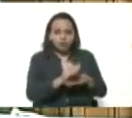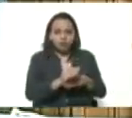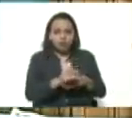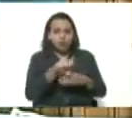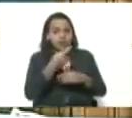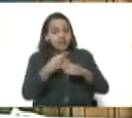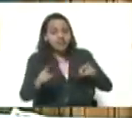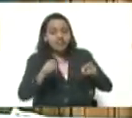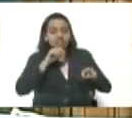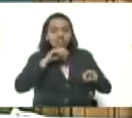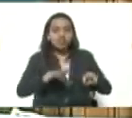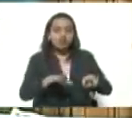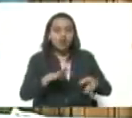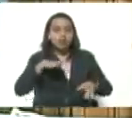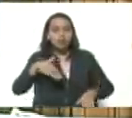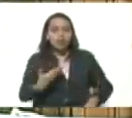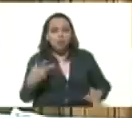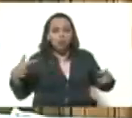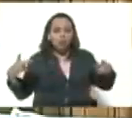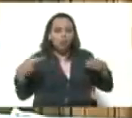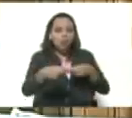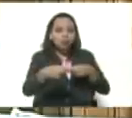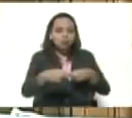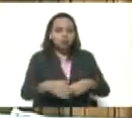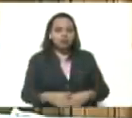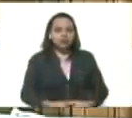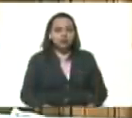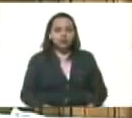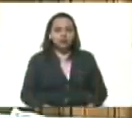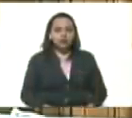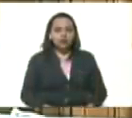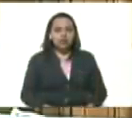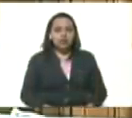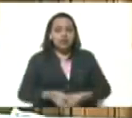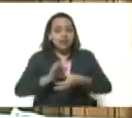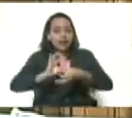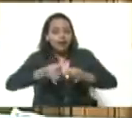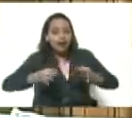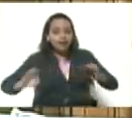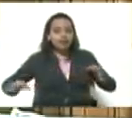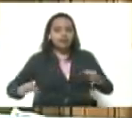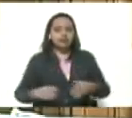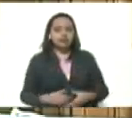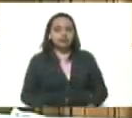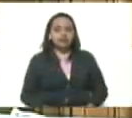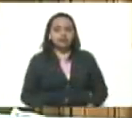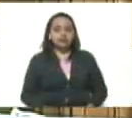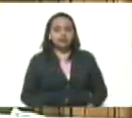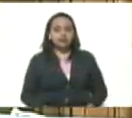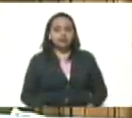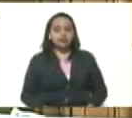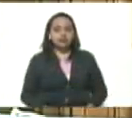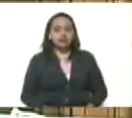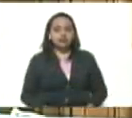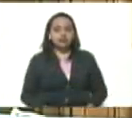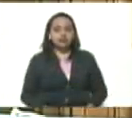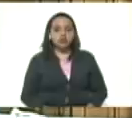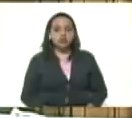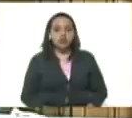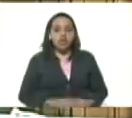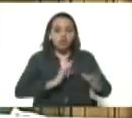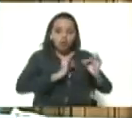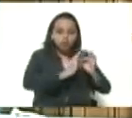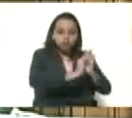la historia y podamos cortar las cadenas de contagio,